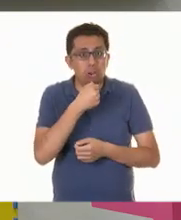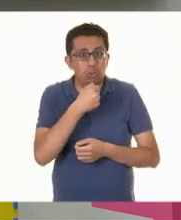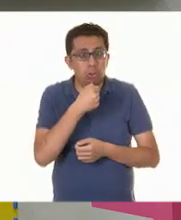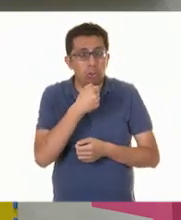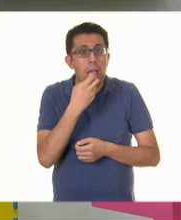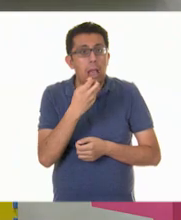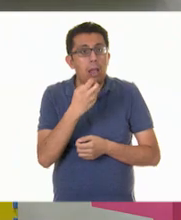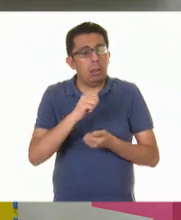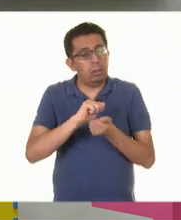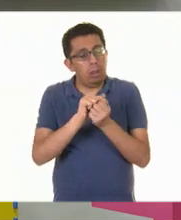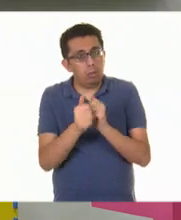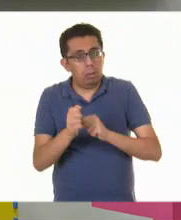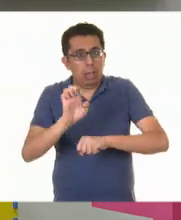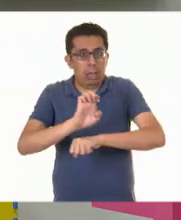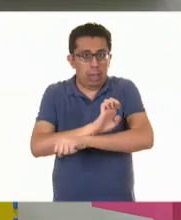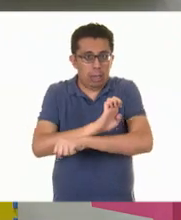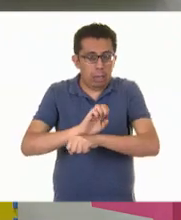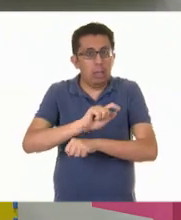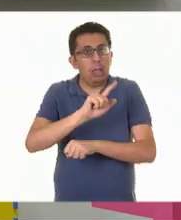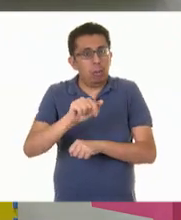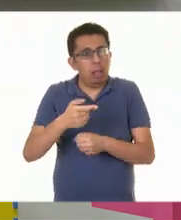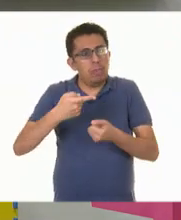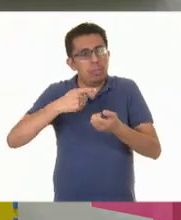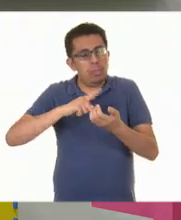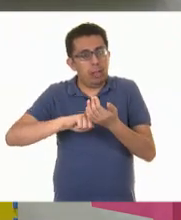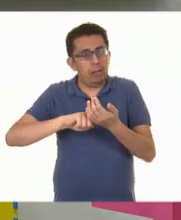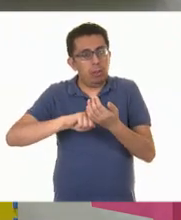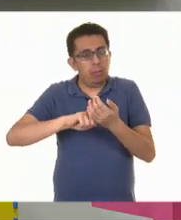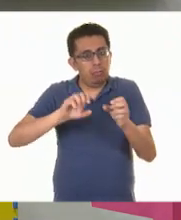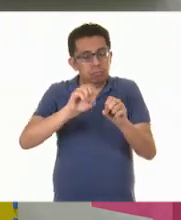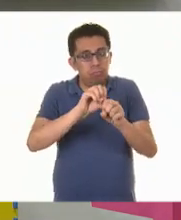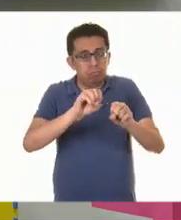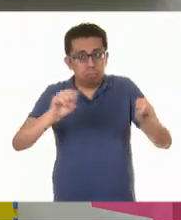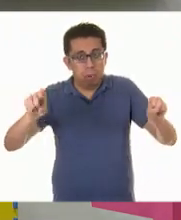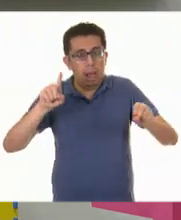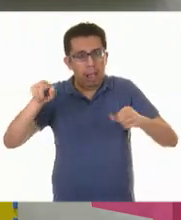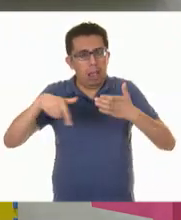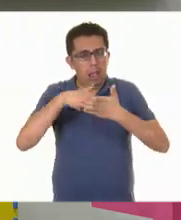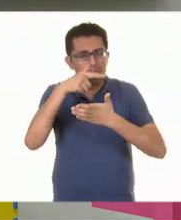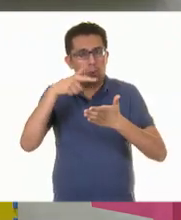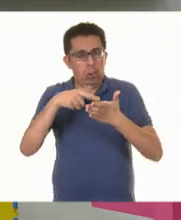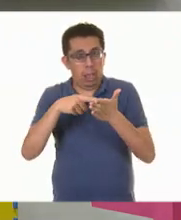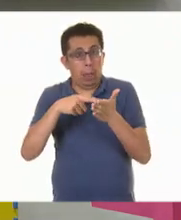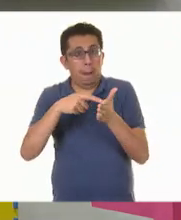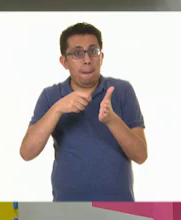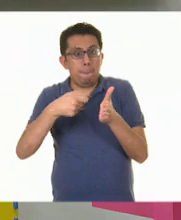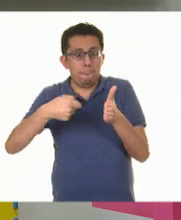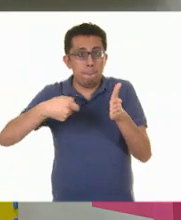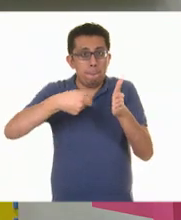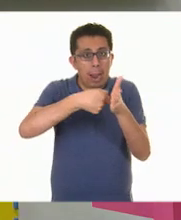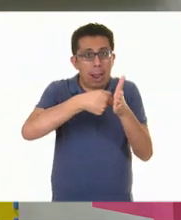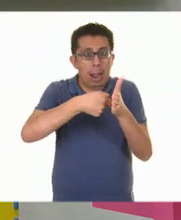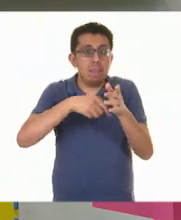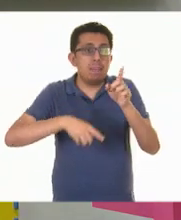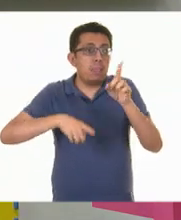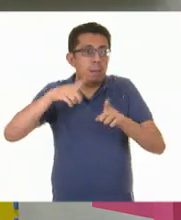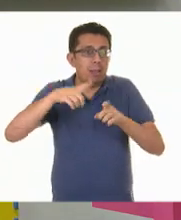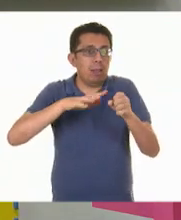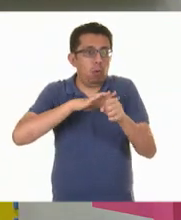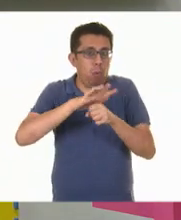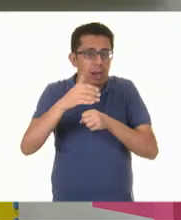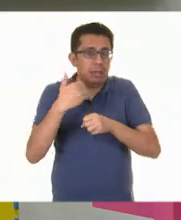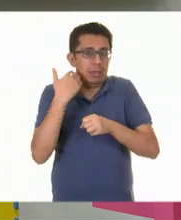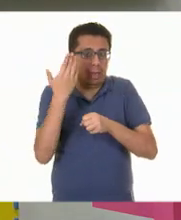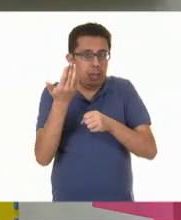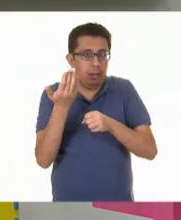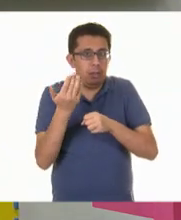esas ondas eléctricas, pasan por los cables hasta llegar a la central, luego se conecta dependiendo a qué cable quiera llegar,